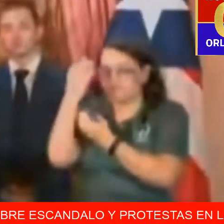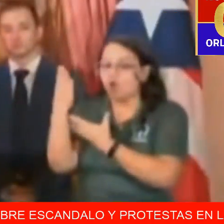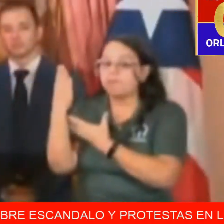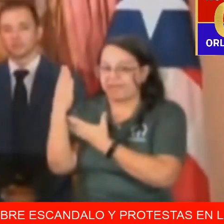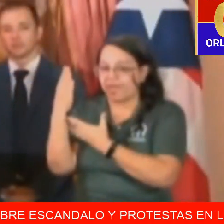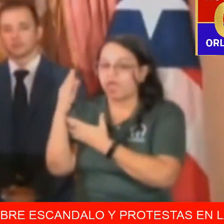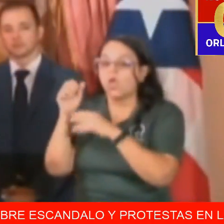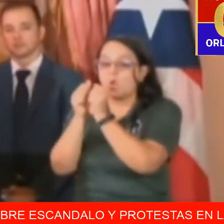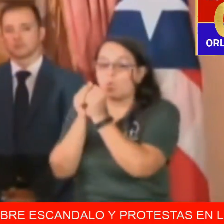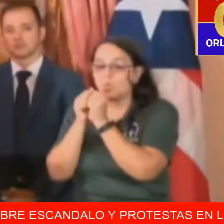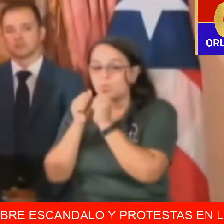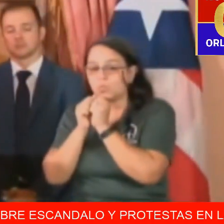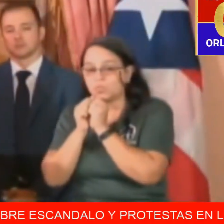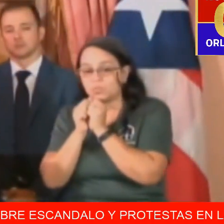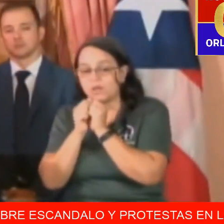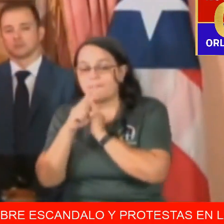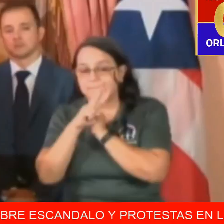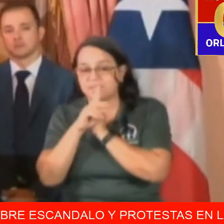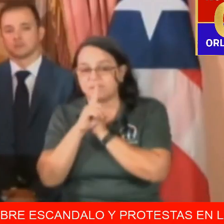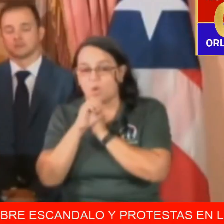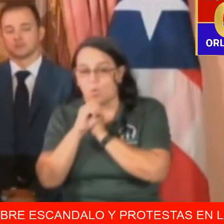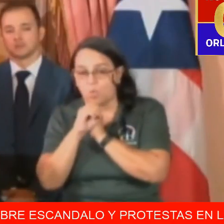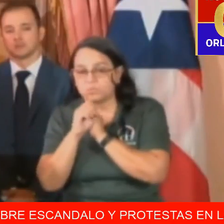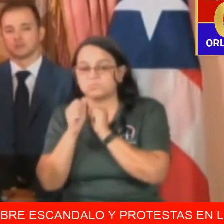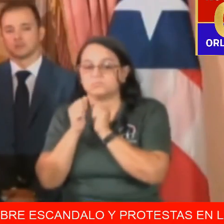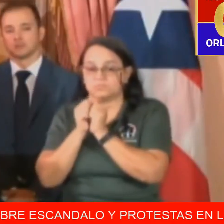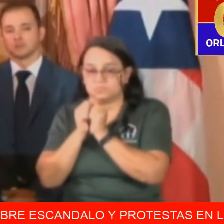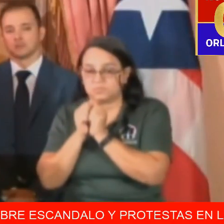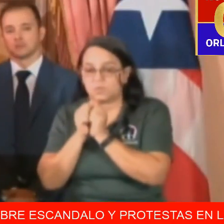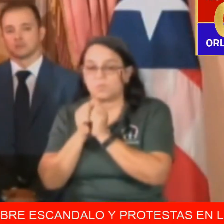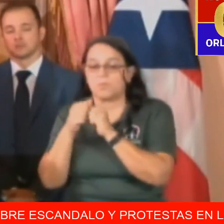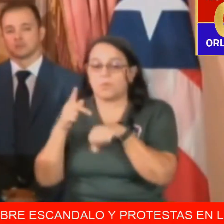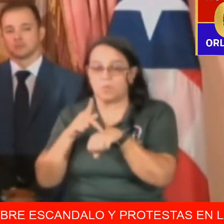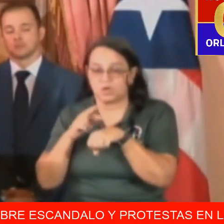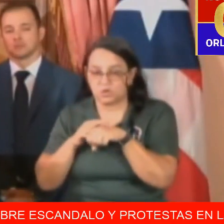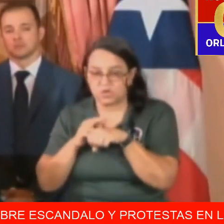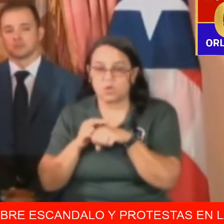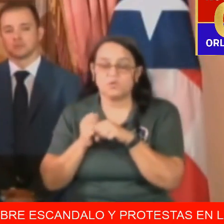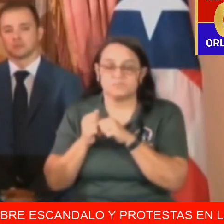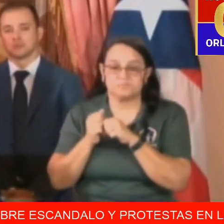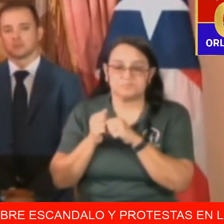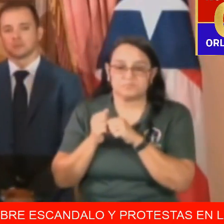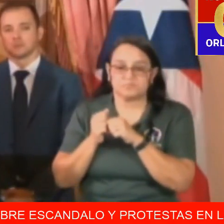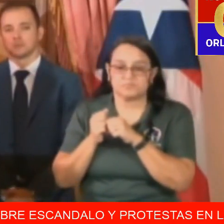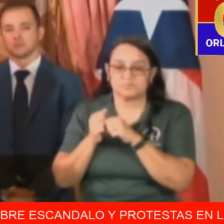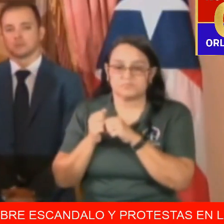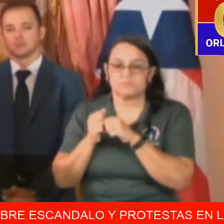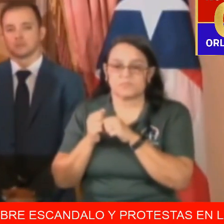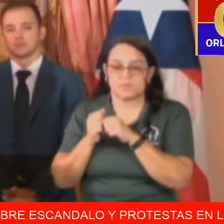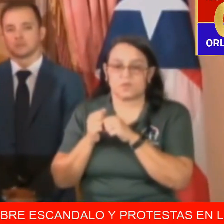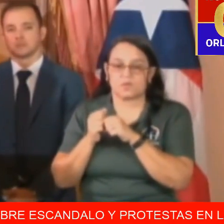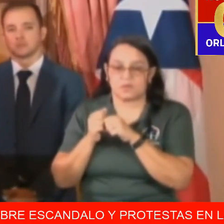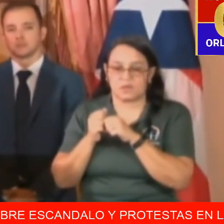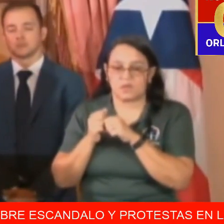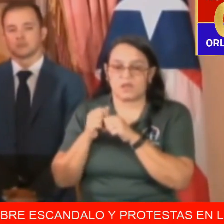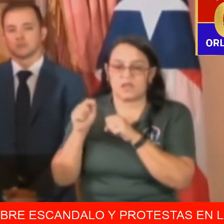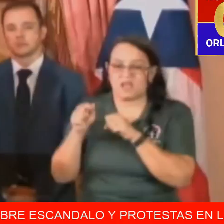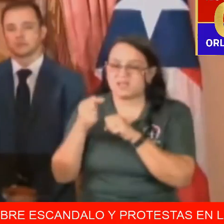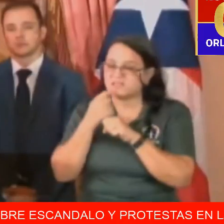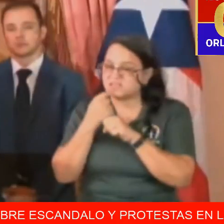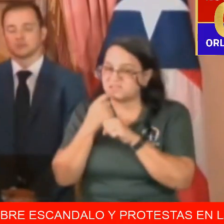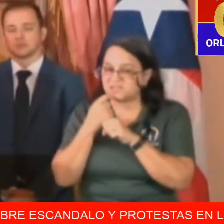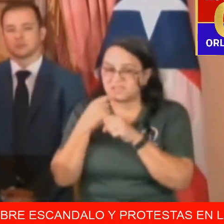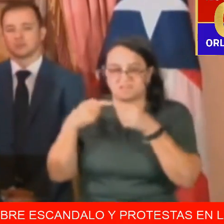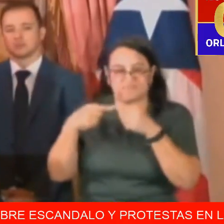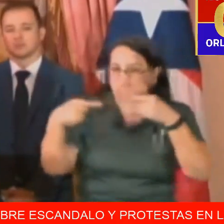discúlpeme. El informe que hace video a la fundación, entidad sin fines de lucro, promovido por Puerto Rico contradice